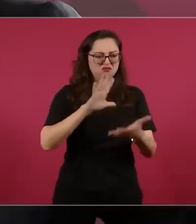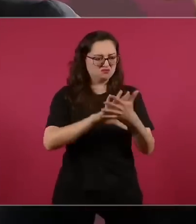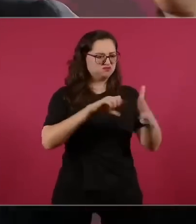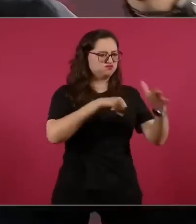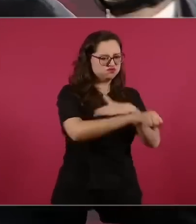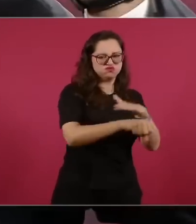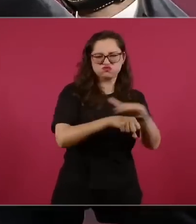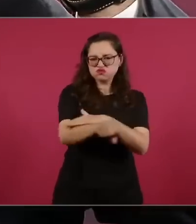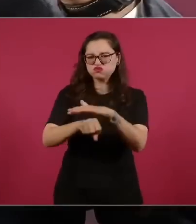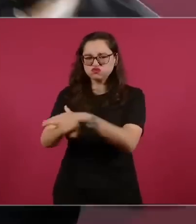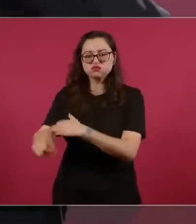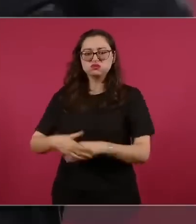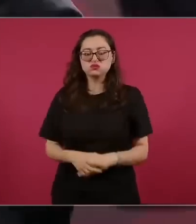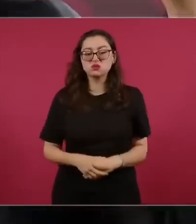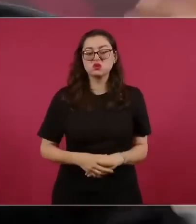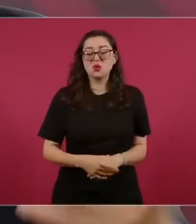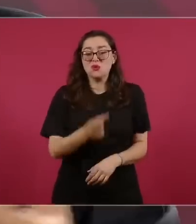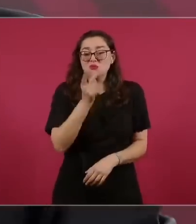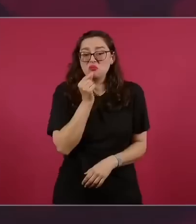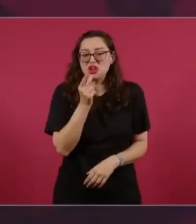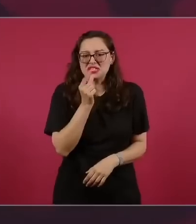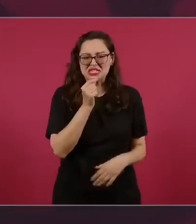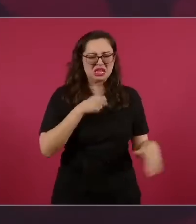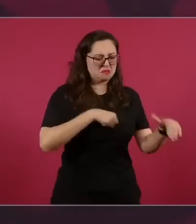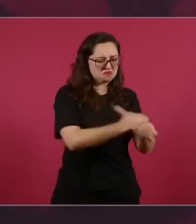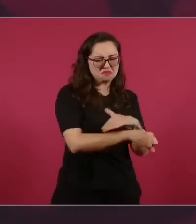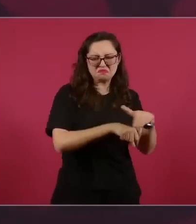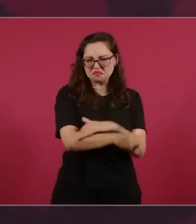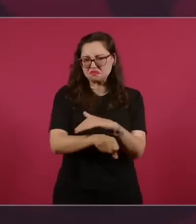policías, o sea, más de 100.